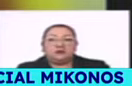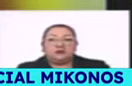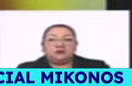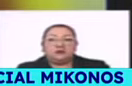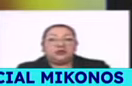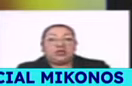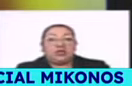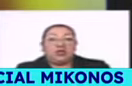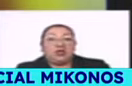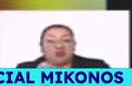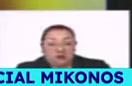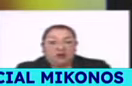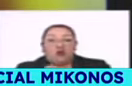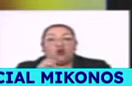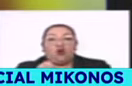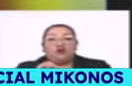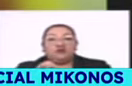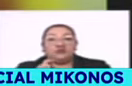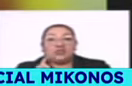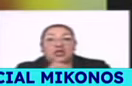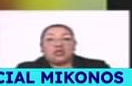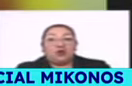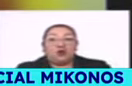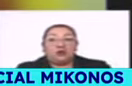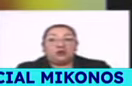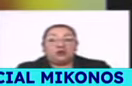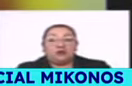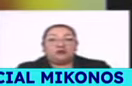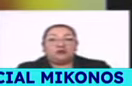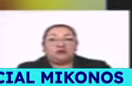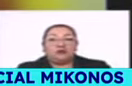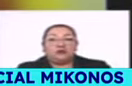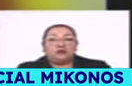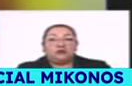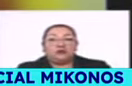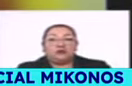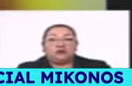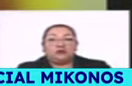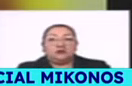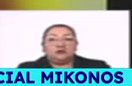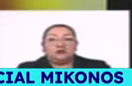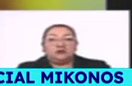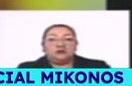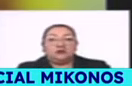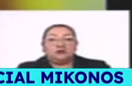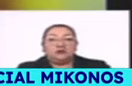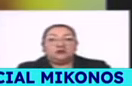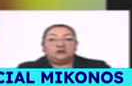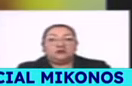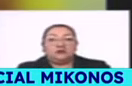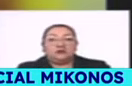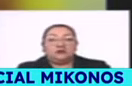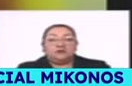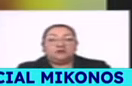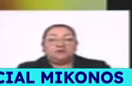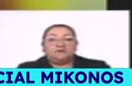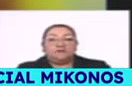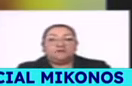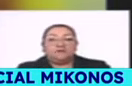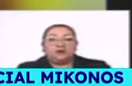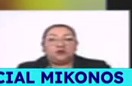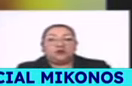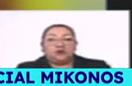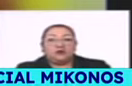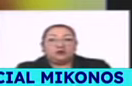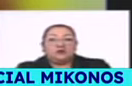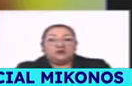oficial, con placa de Estado, que así figura en nuestras planillas, pero lamentablemente cuando quisimos ingresar a